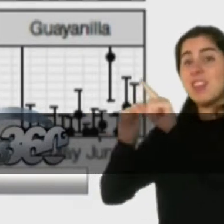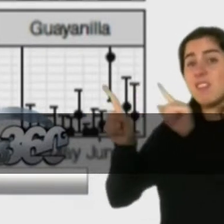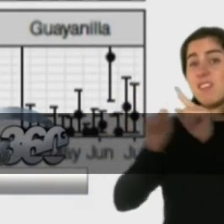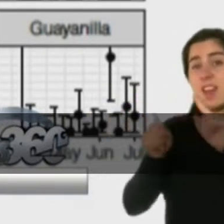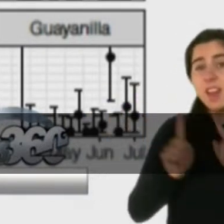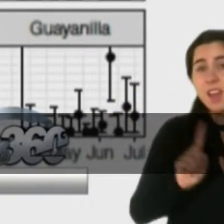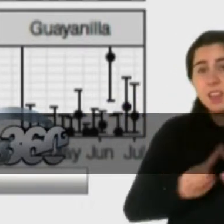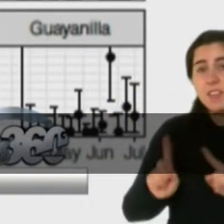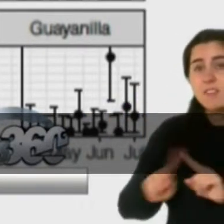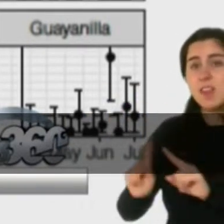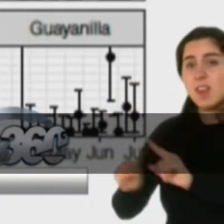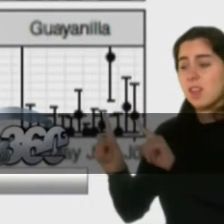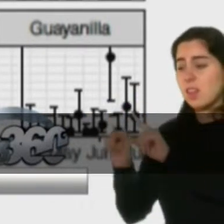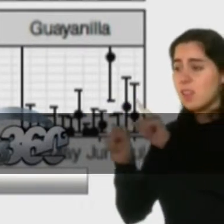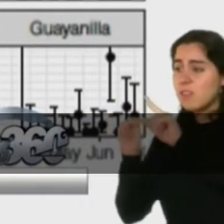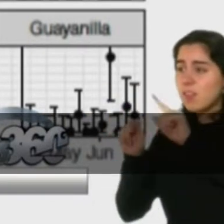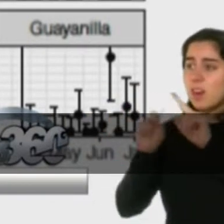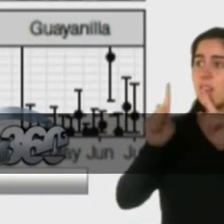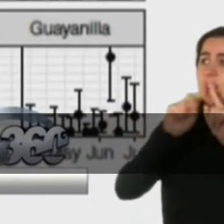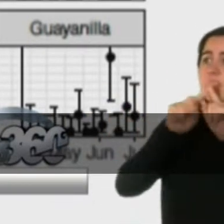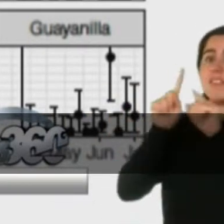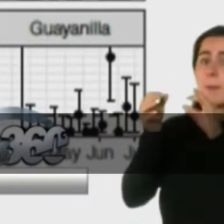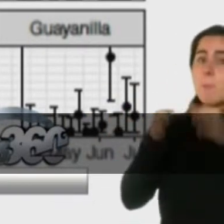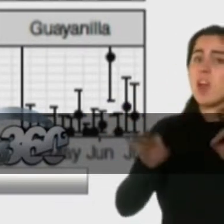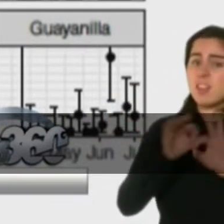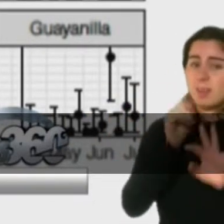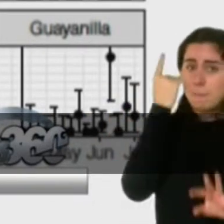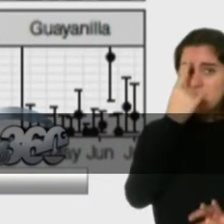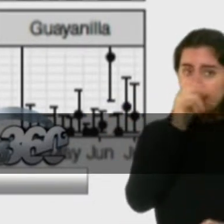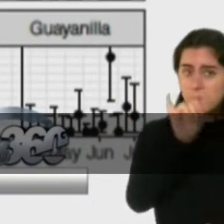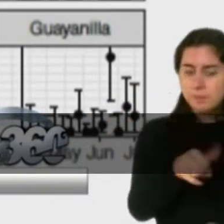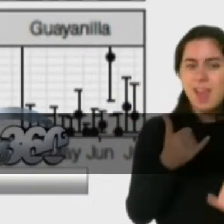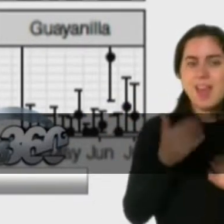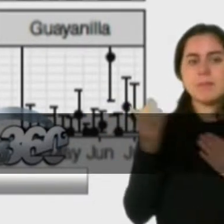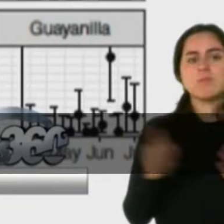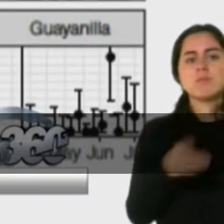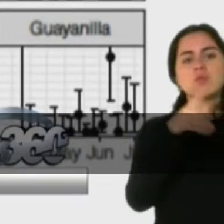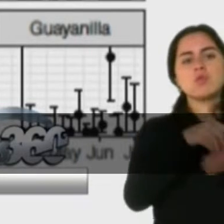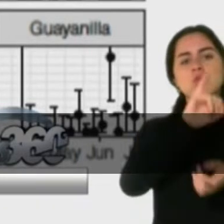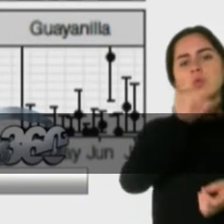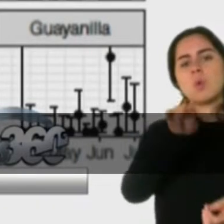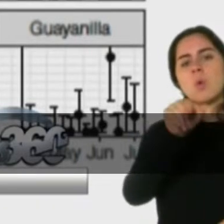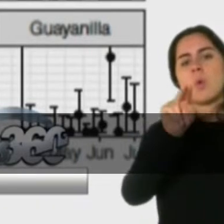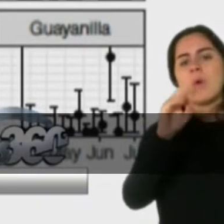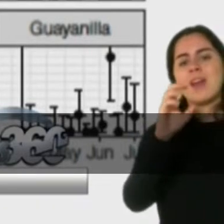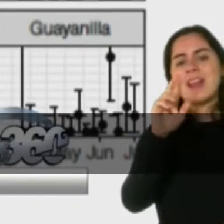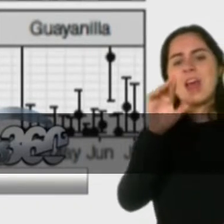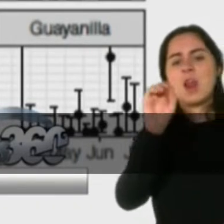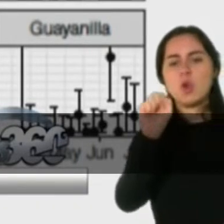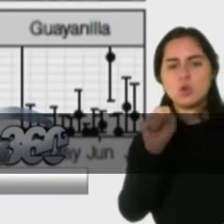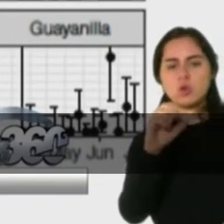tomar decisiones. Ahora les dejo al doctor Juan Carlos Orengo, que va a seguir con la presentación.